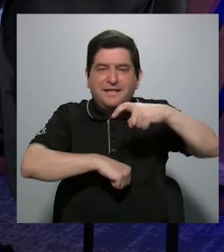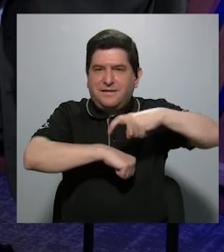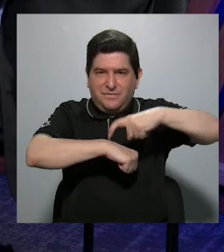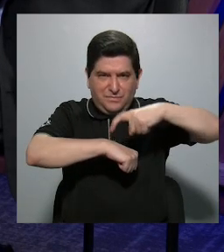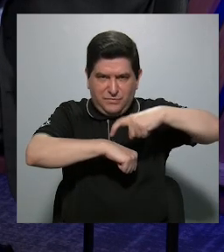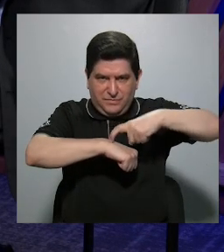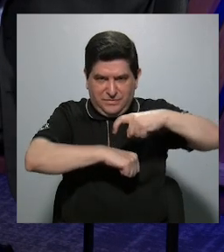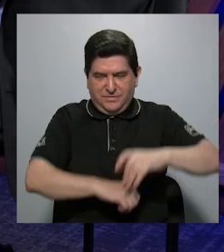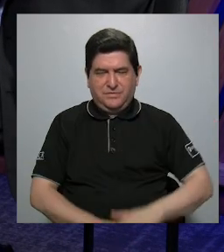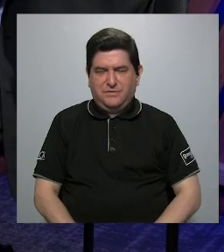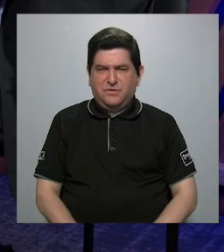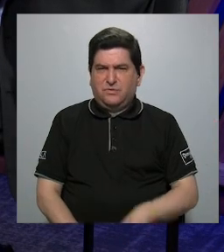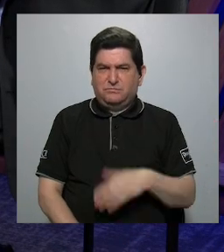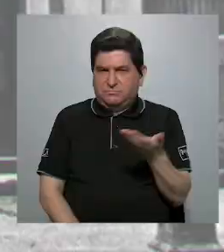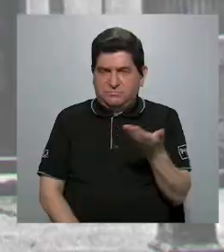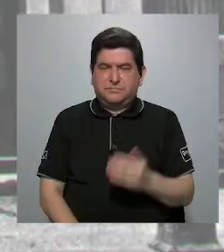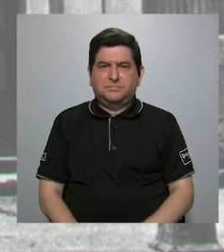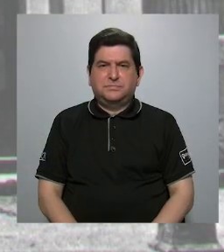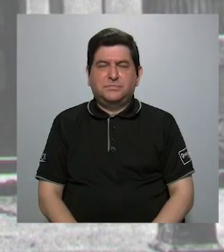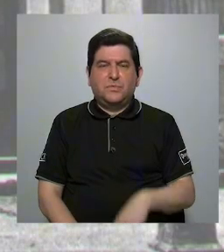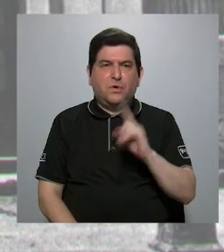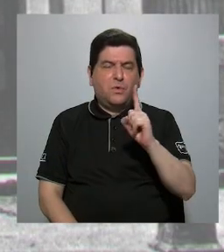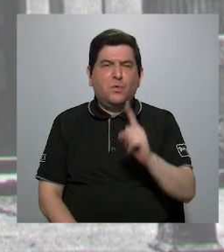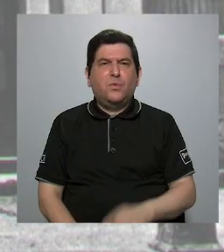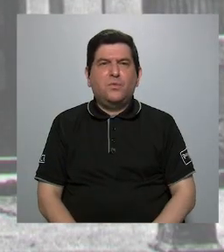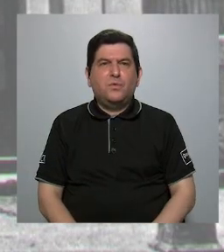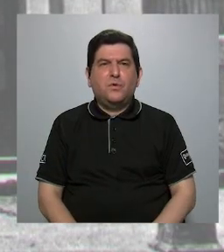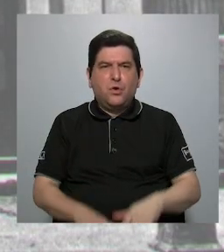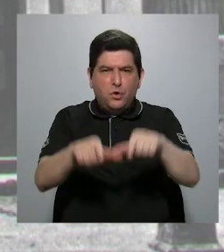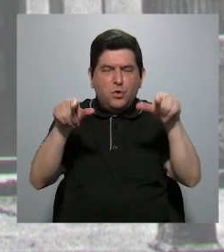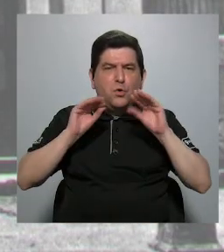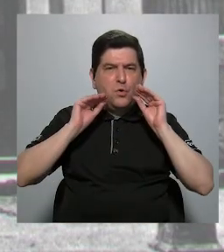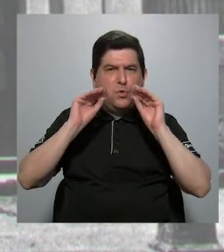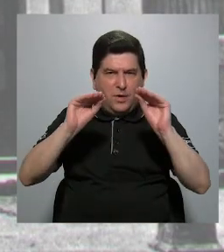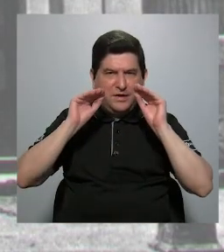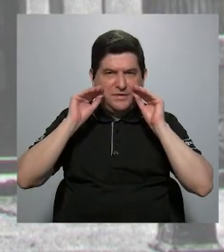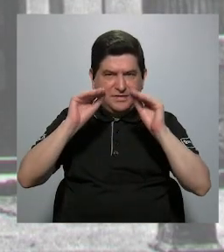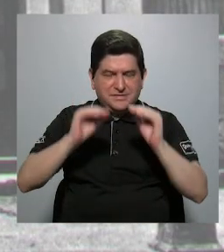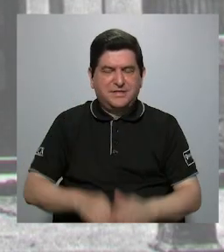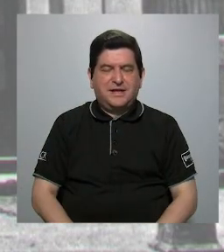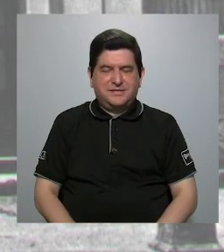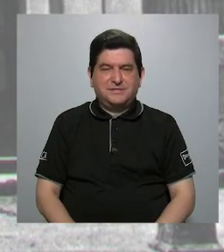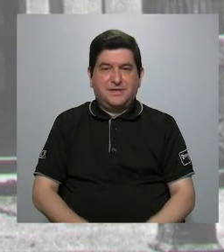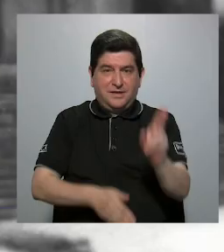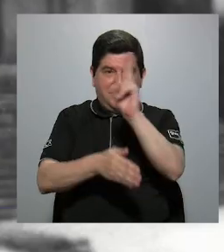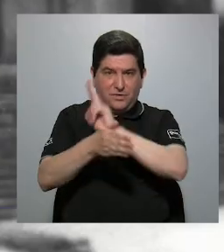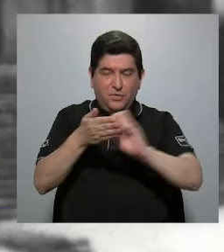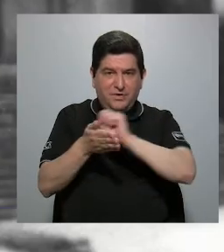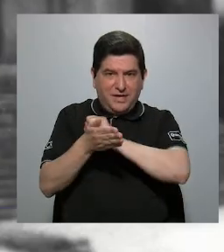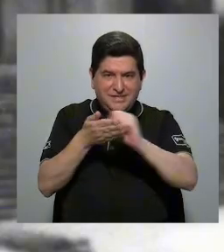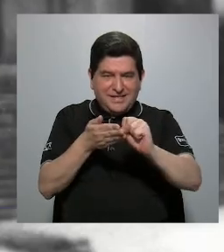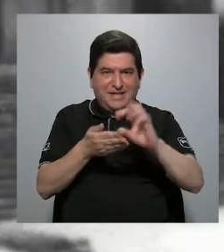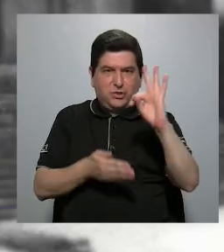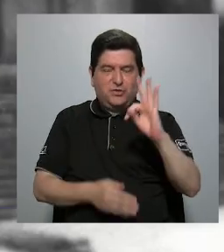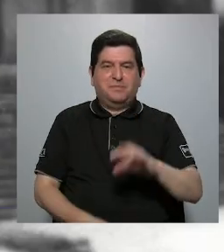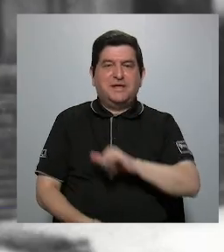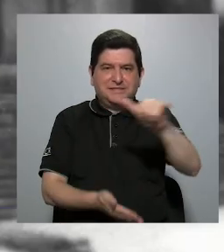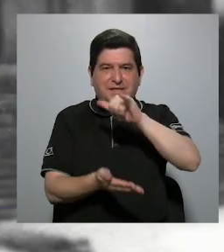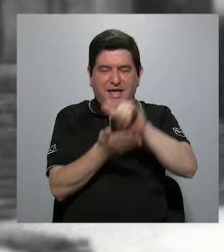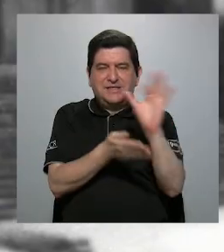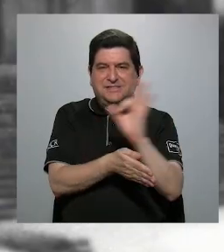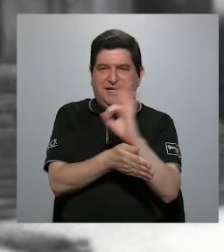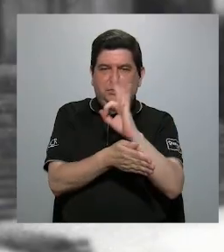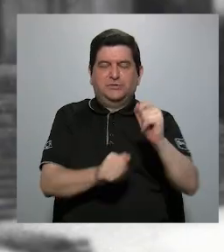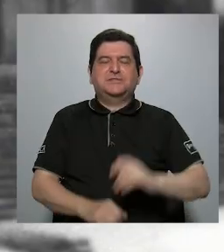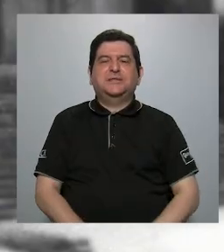aquel momento de una casa de enseñanza, la Casa de Enseñanza de Santo Tomás, que operaba en San